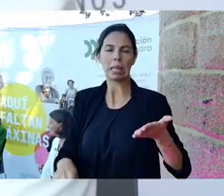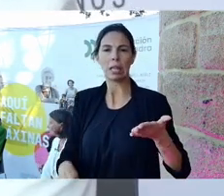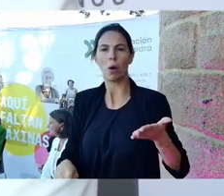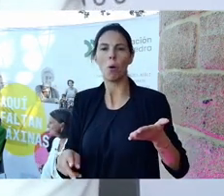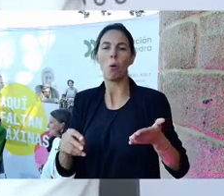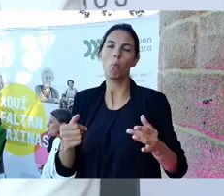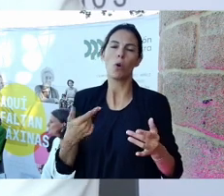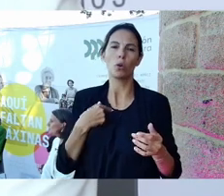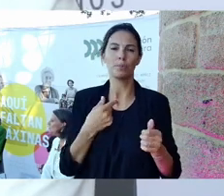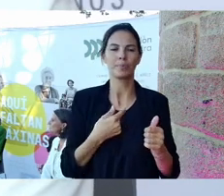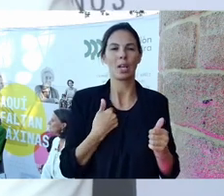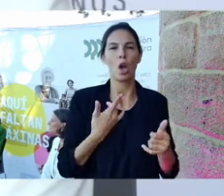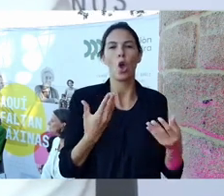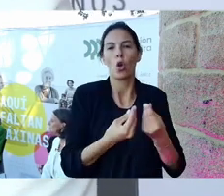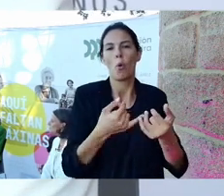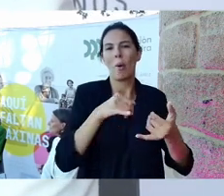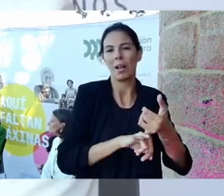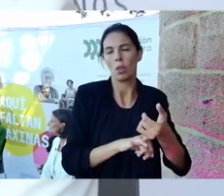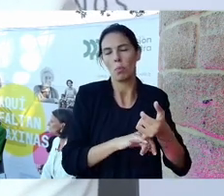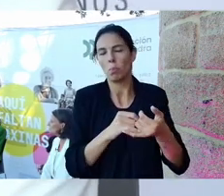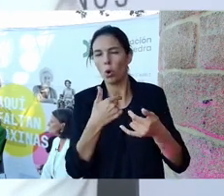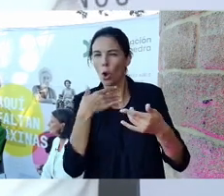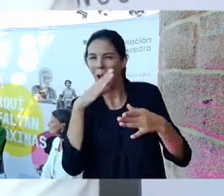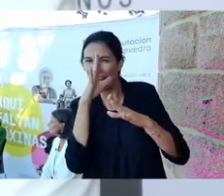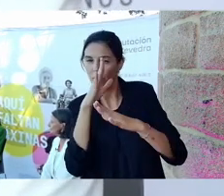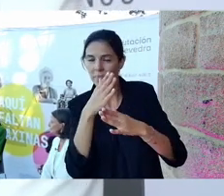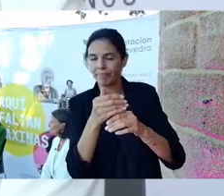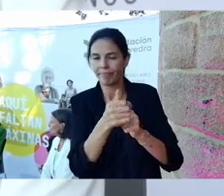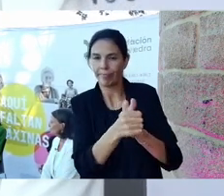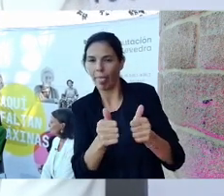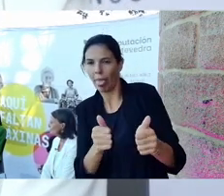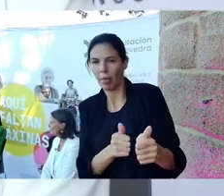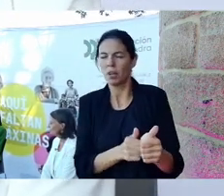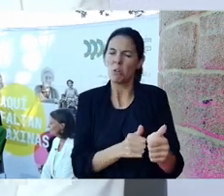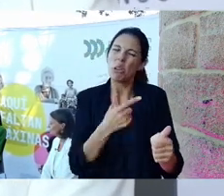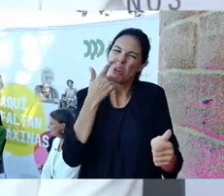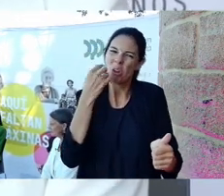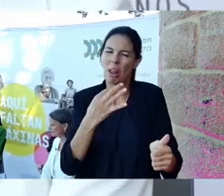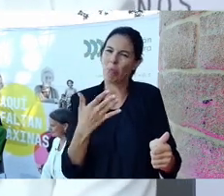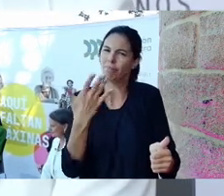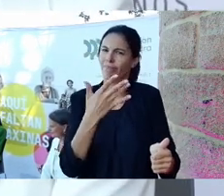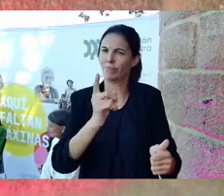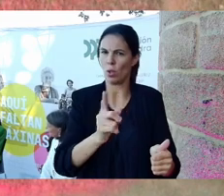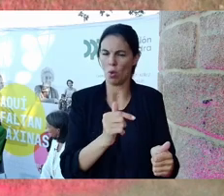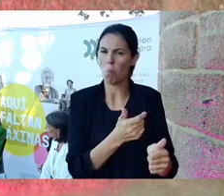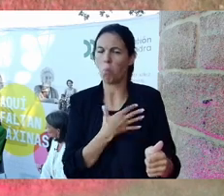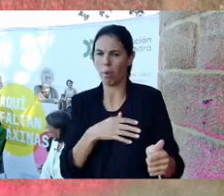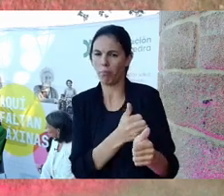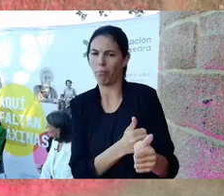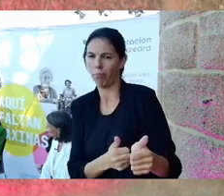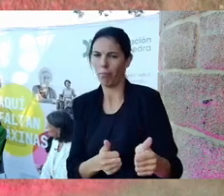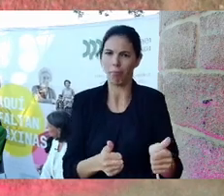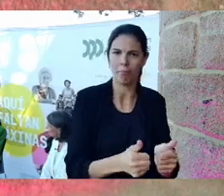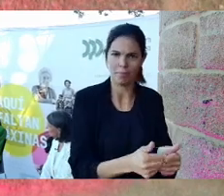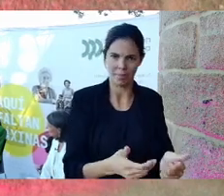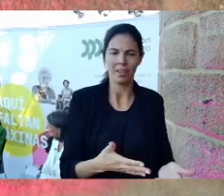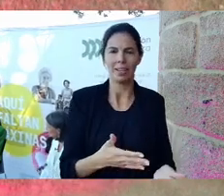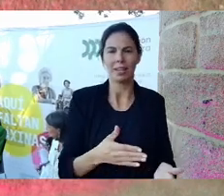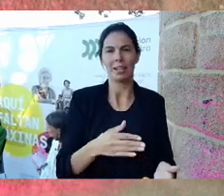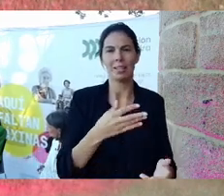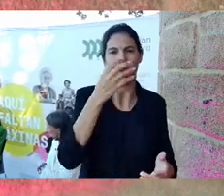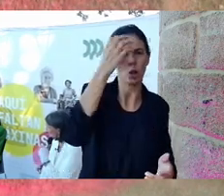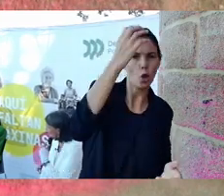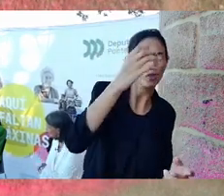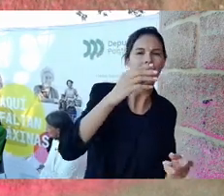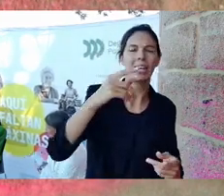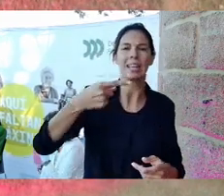Galicia, un poco a la sombra de su marido, aunque yo tengo la sensación de que muy a la sombra no estaría. Ahí estaba entre el